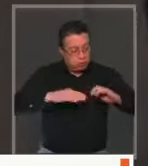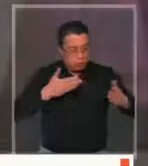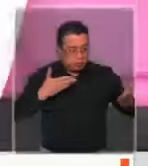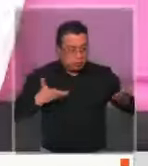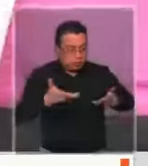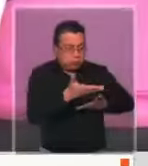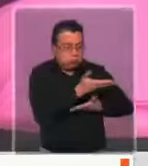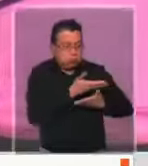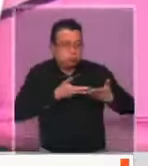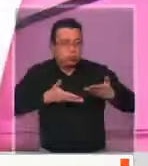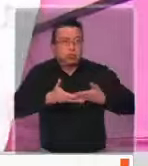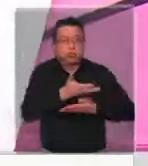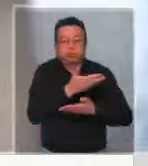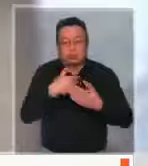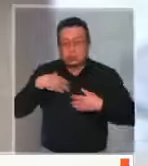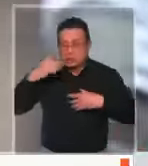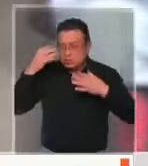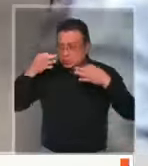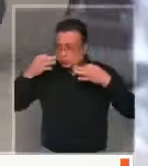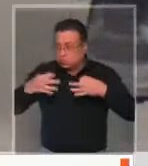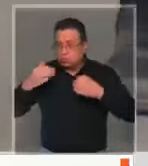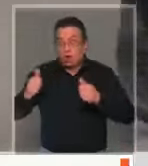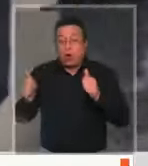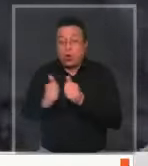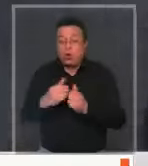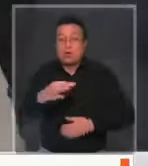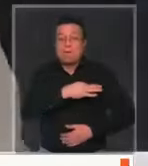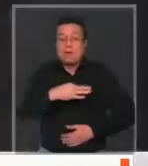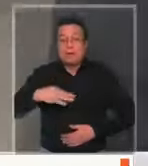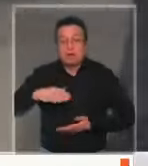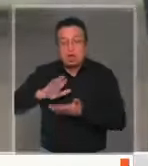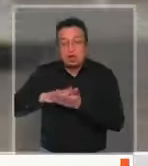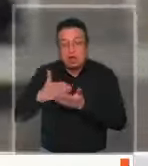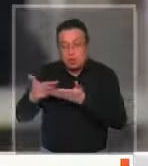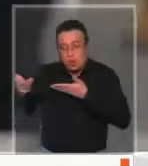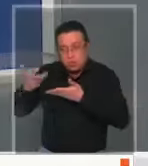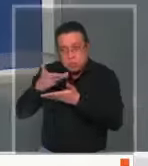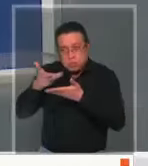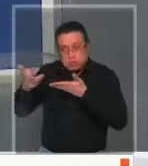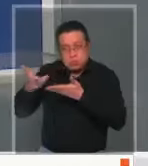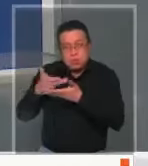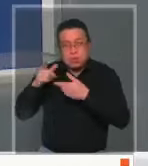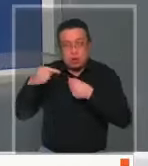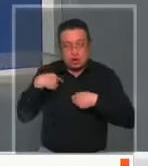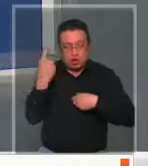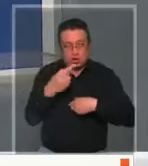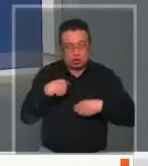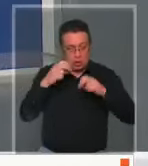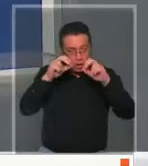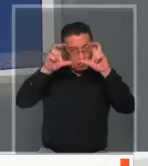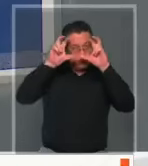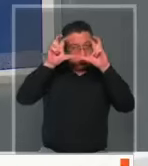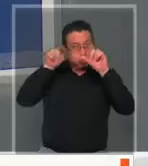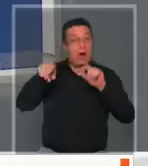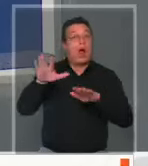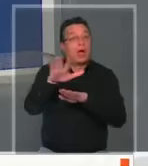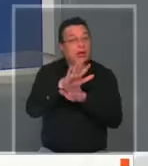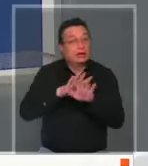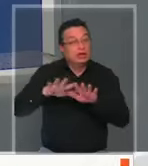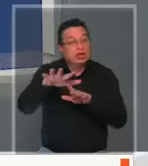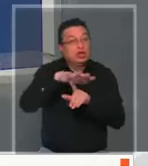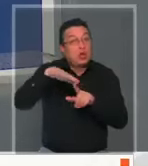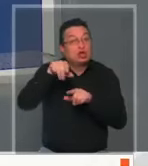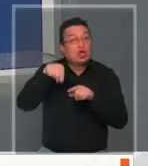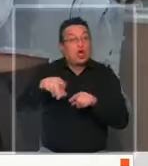muy concienzuda con el Ministerio de Salud. A nosotros nos tiene con bastante alerta la situación de los